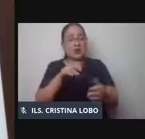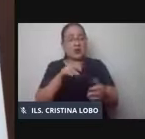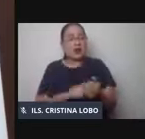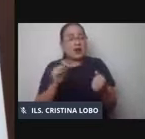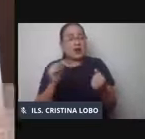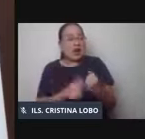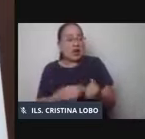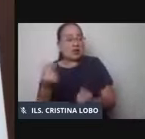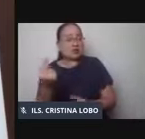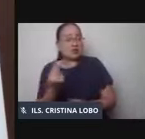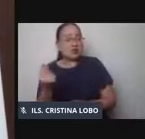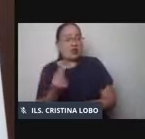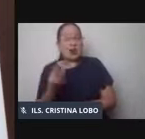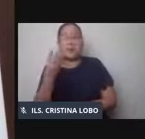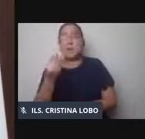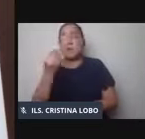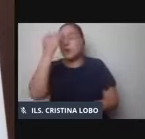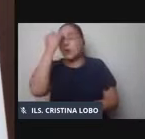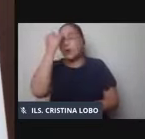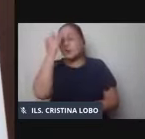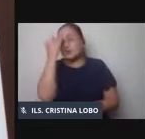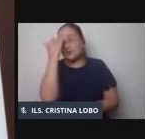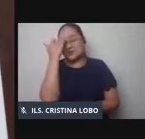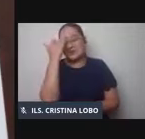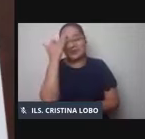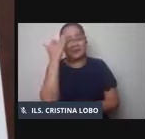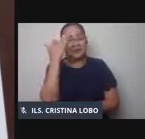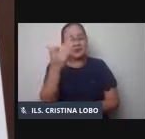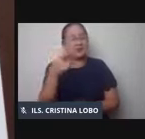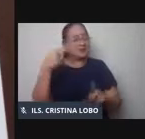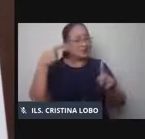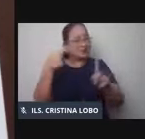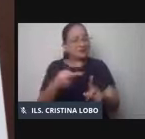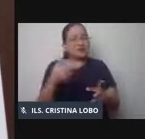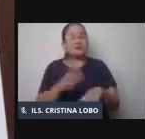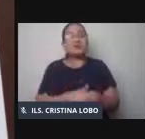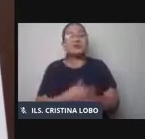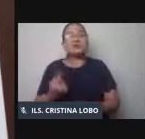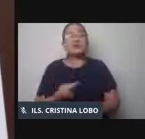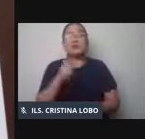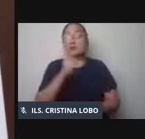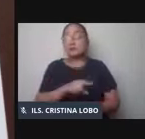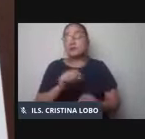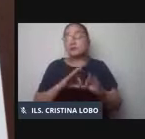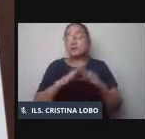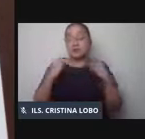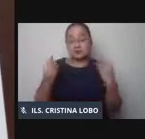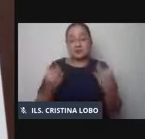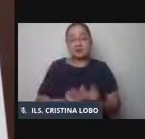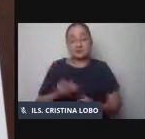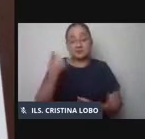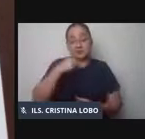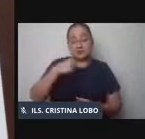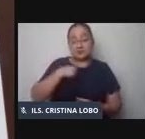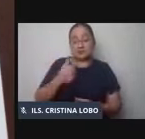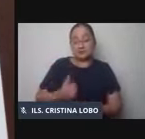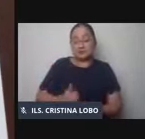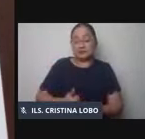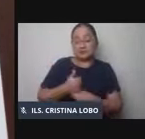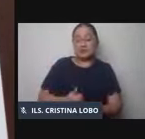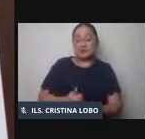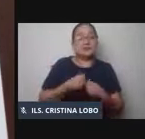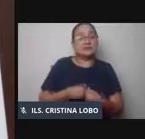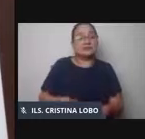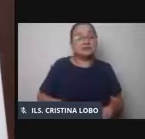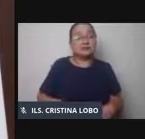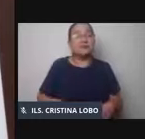¿no? Durante mucho tiempo, porque es una forma también de la victimización de la culpa. ¿Por qué? Porque